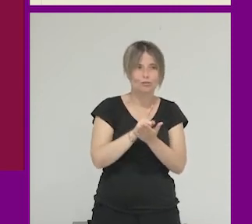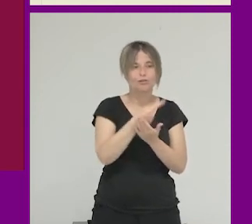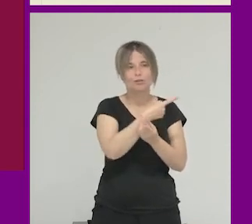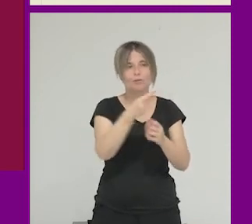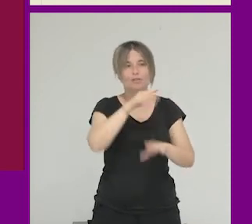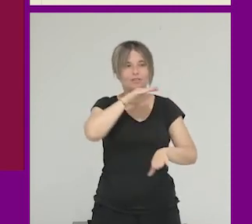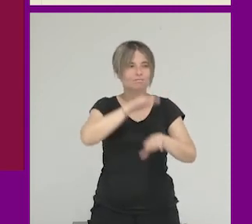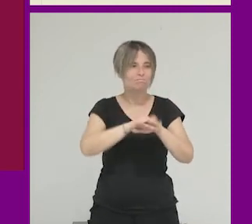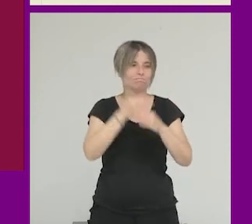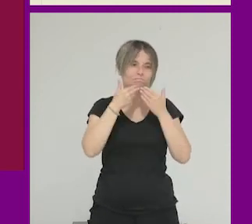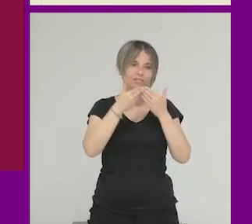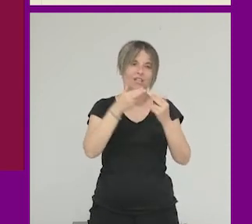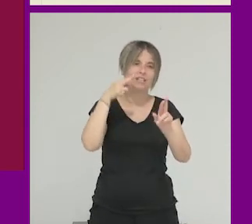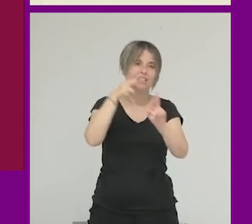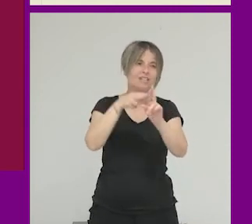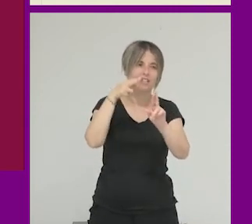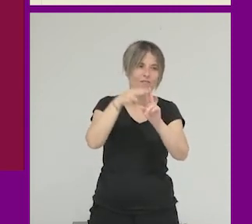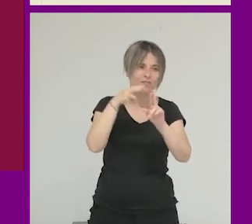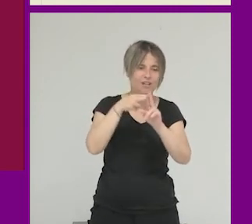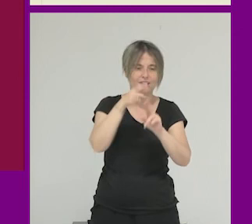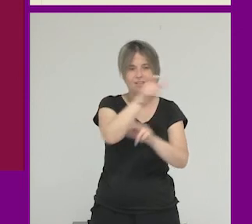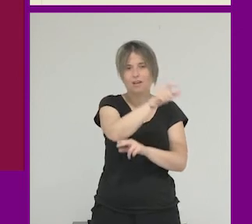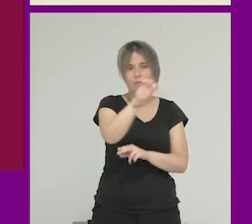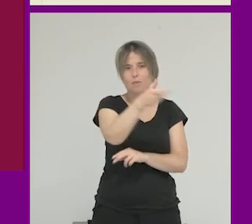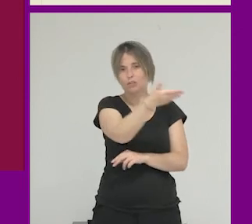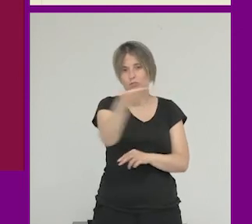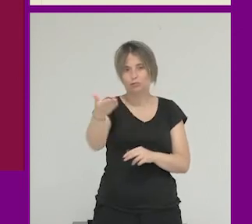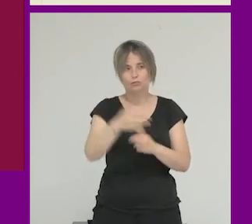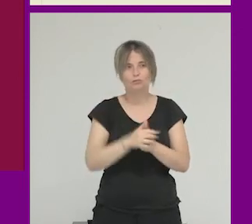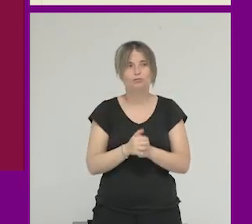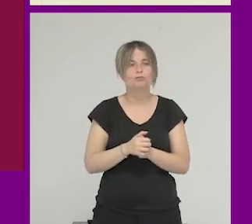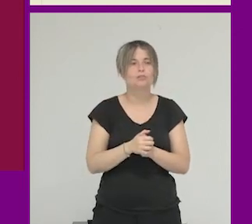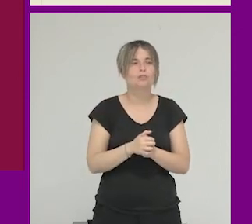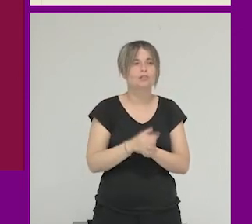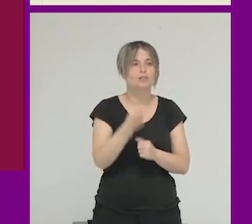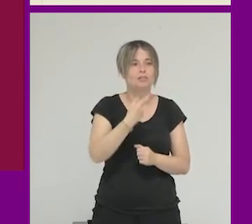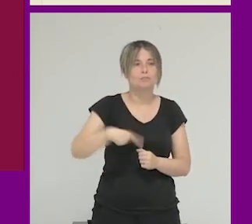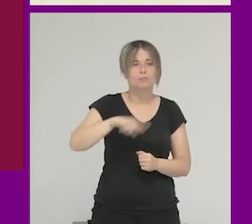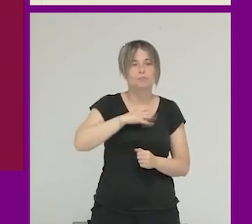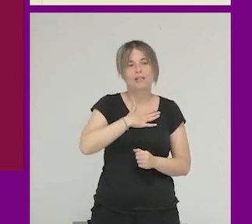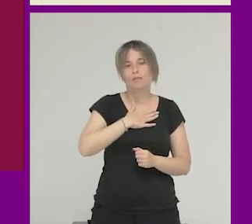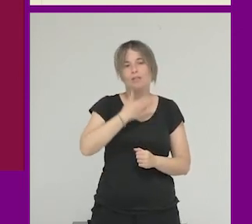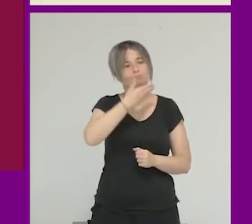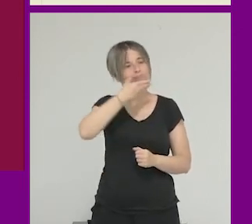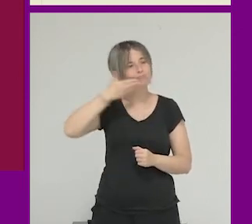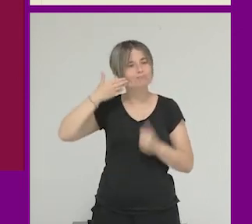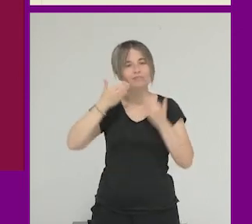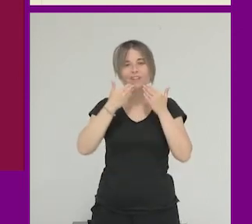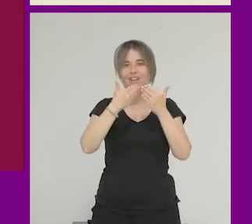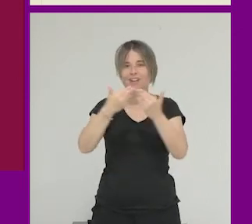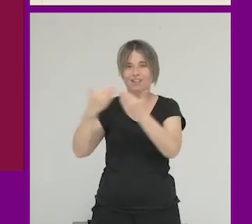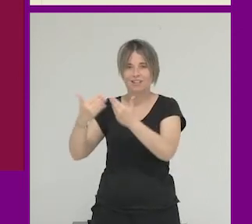egin behar hori erreferentialtasun hori, eta niretzak oso eskertu nago beraien.